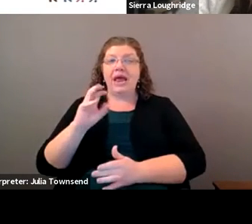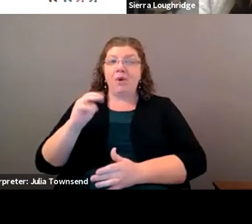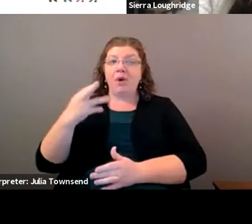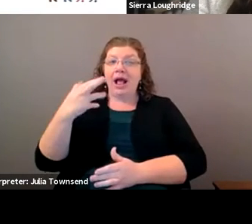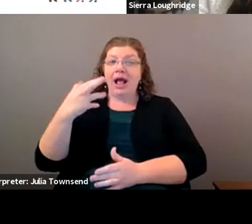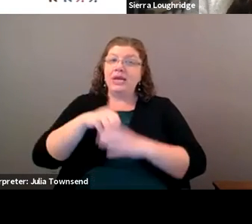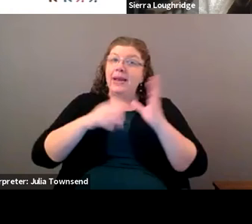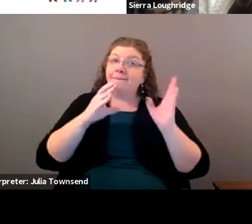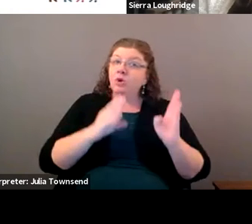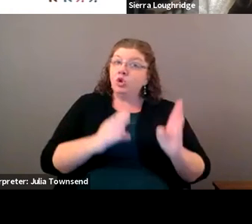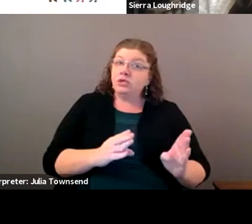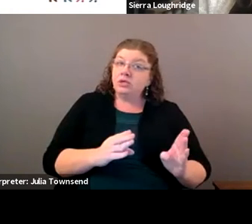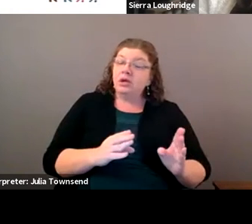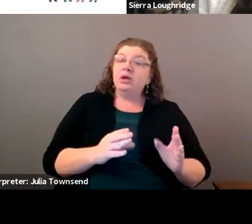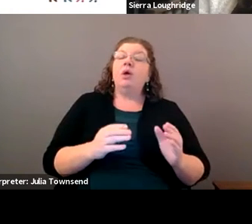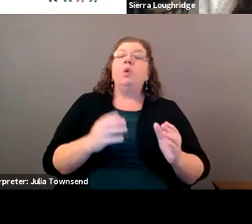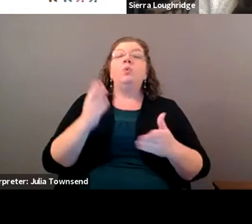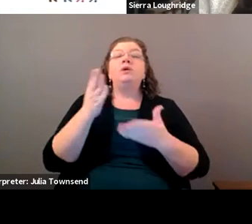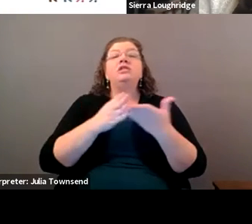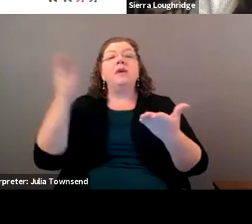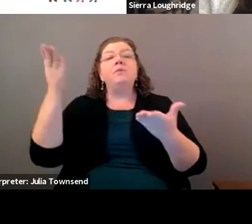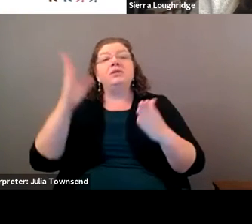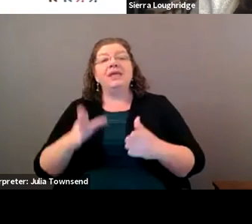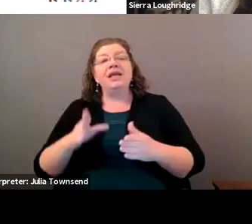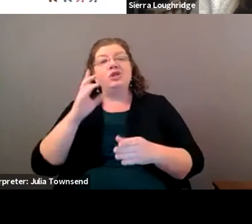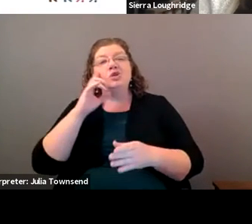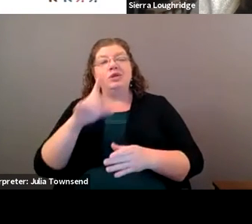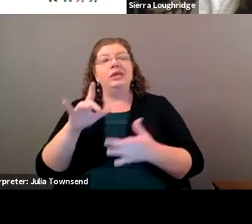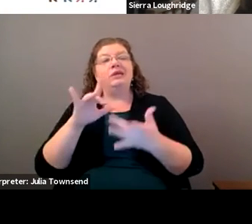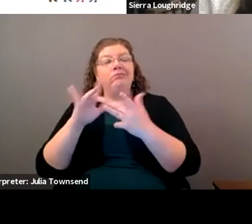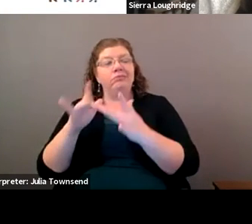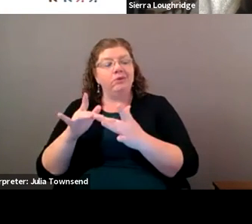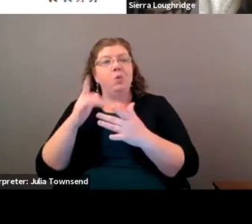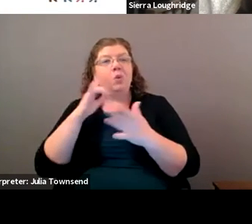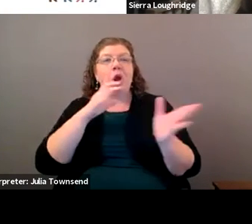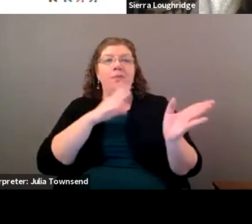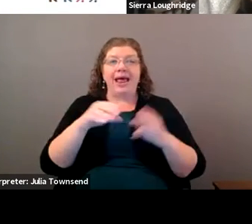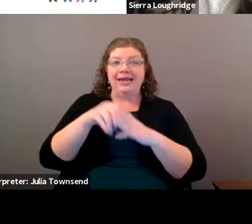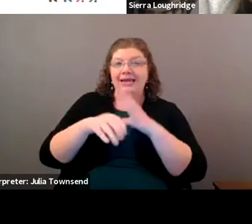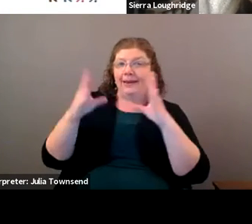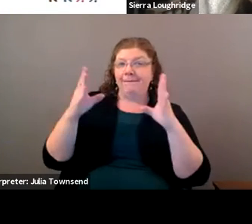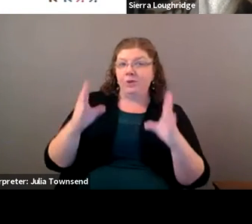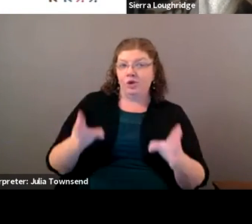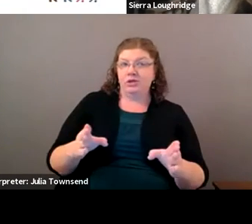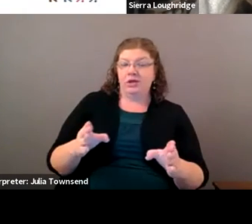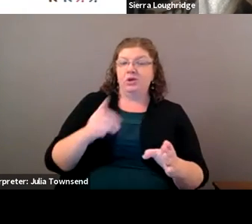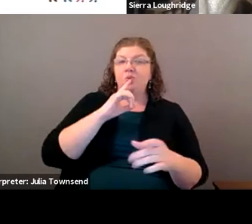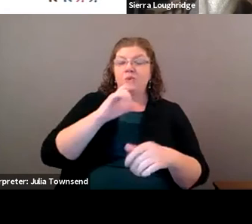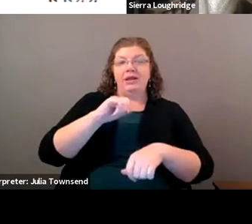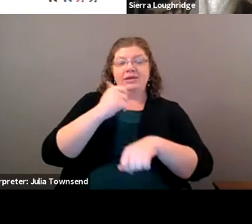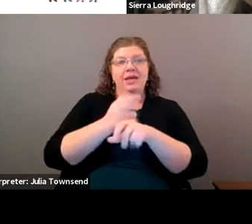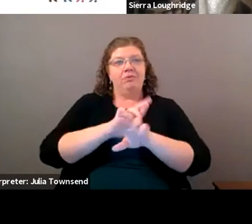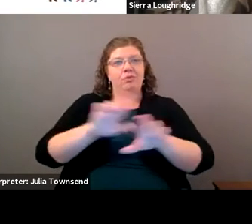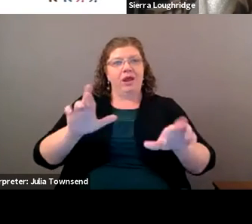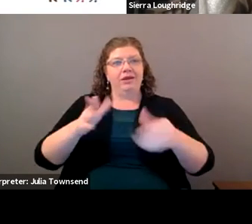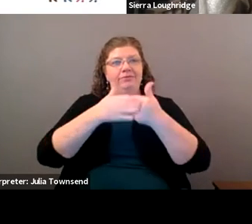la bienvenida a todos los educadores en San Marcos High School. Entonces, todo va a ser en persona, con algunas personas por medio de